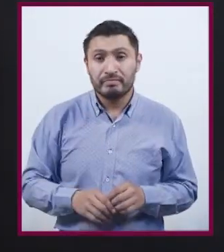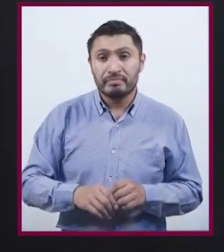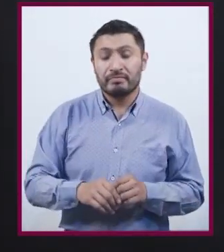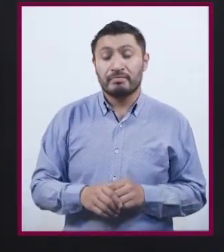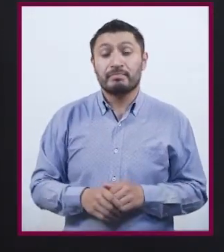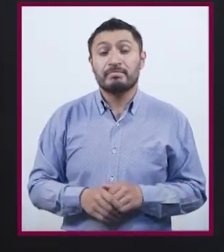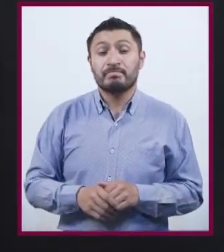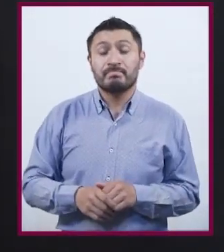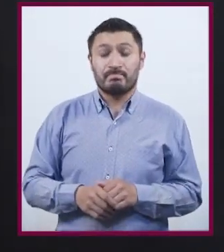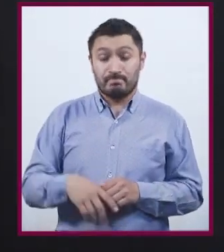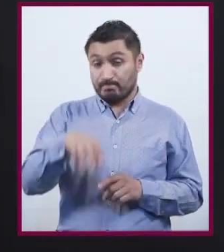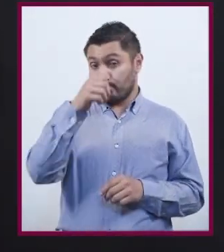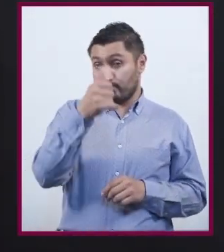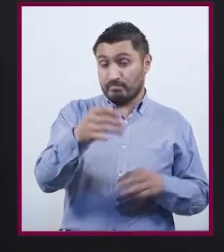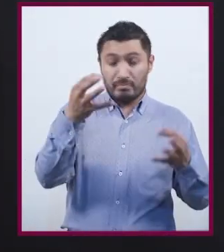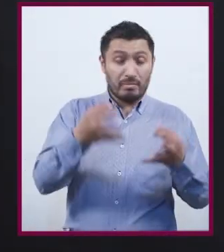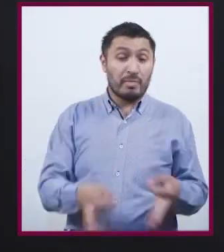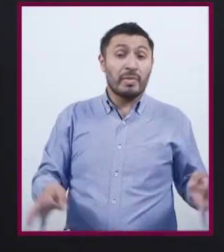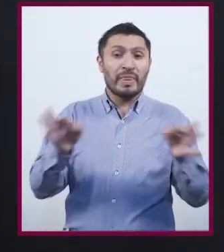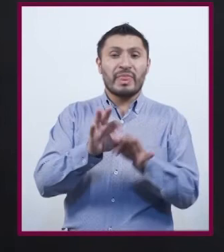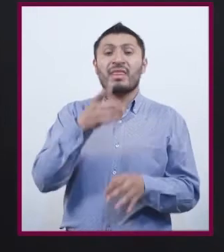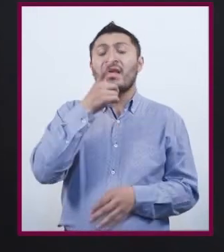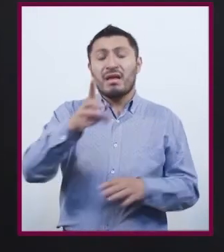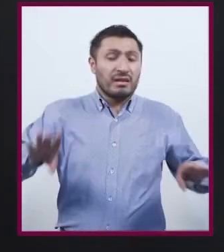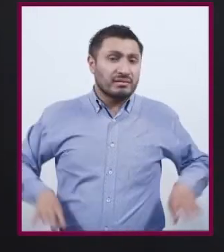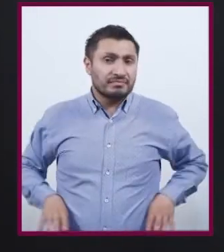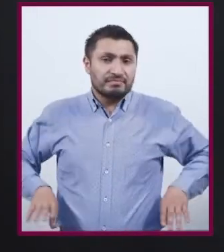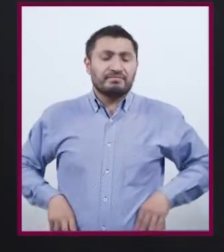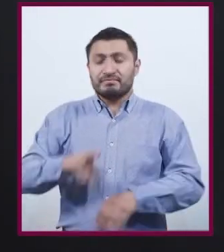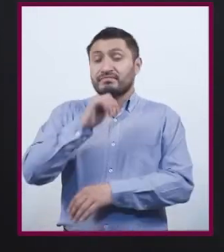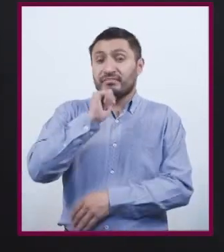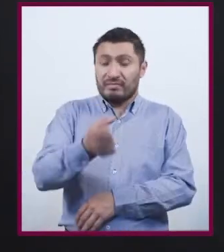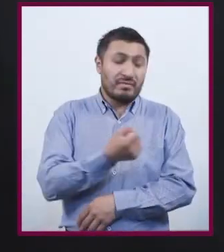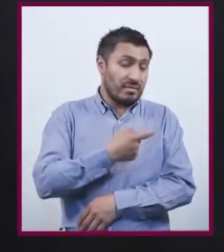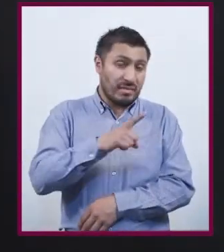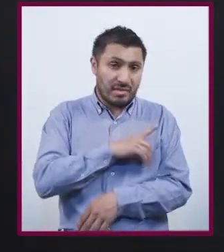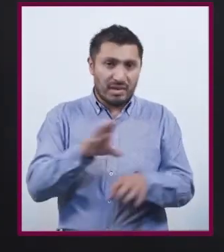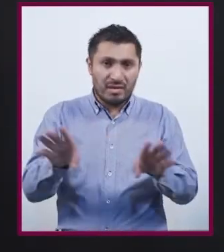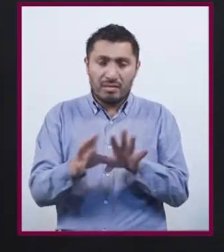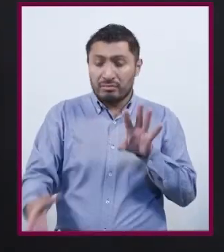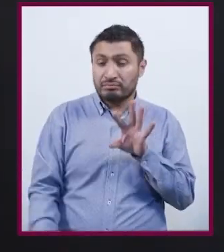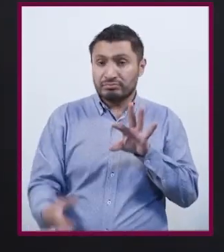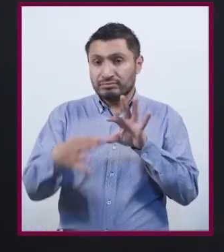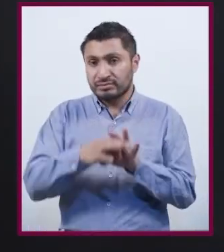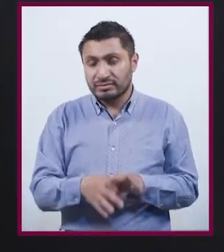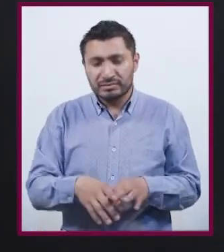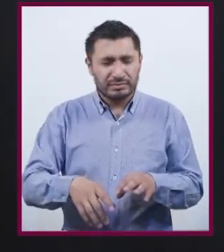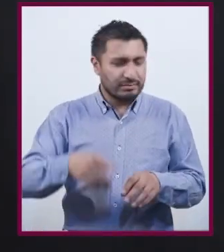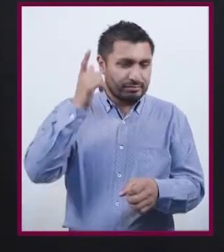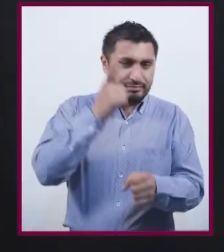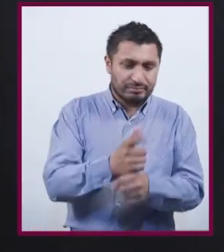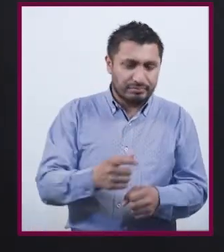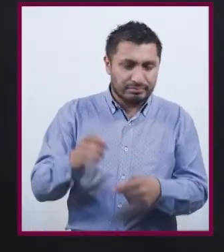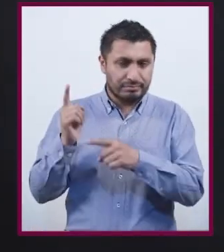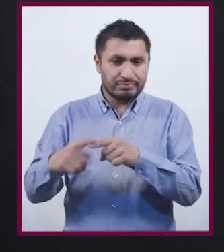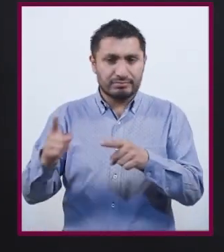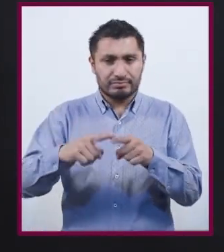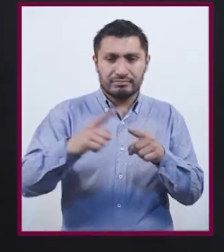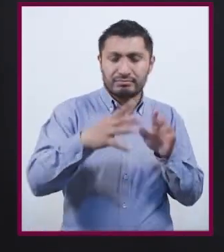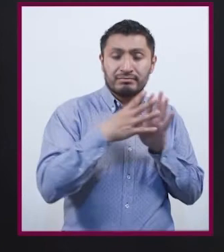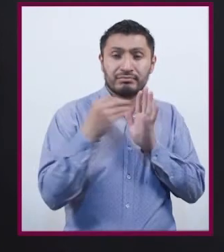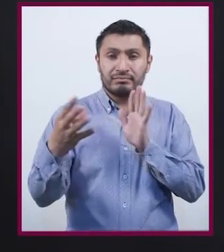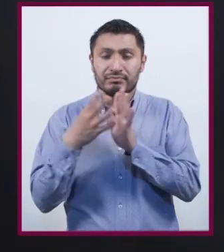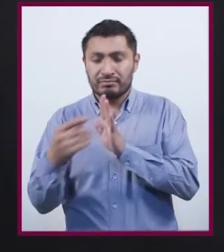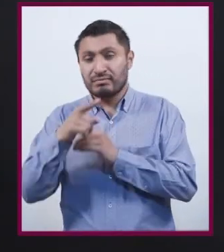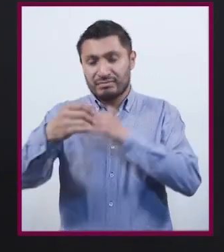manera importante, estas condiciones insalubres se acentuaban con la aparición de diversas epidemias. ¿Te imaginas vivir en una situación